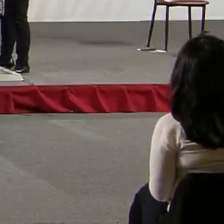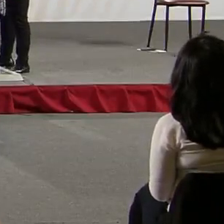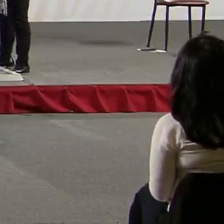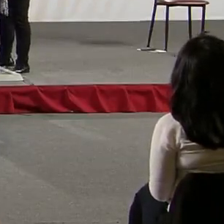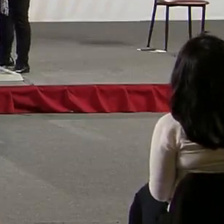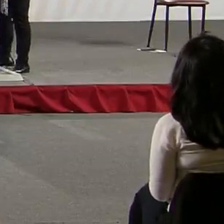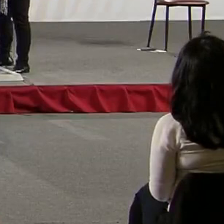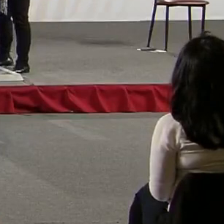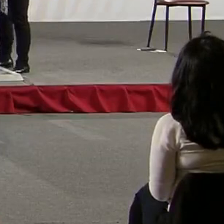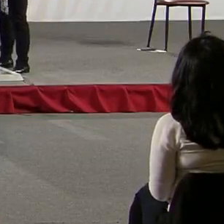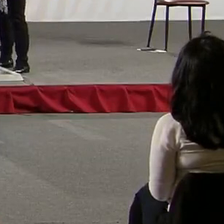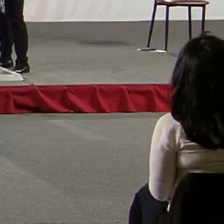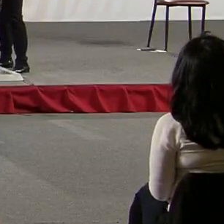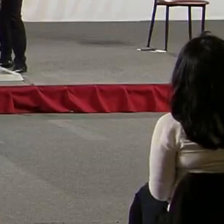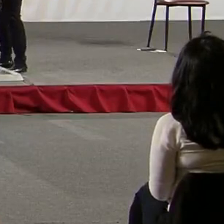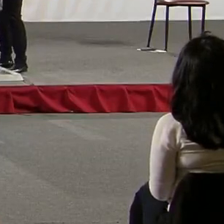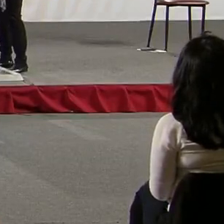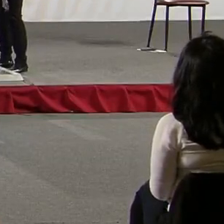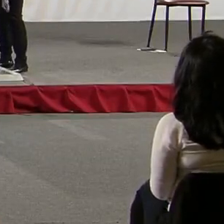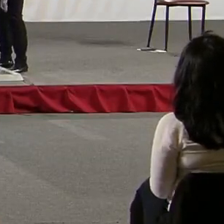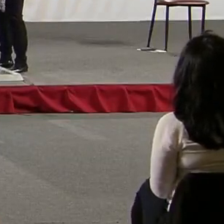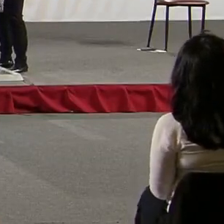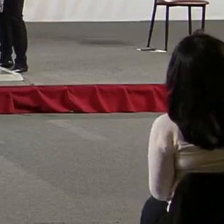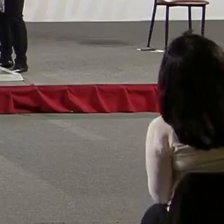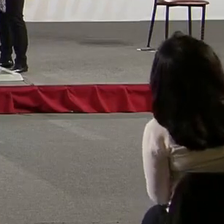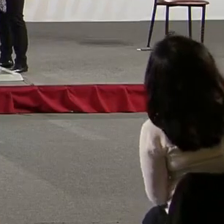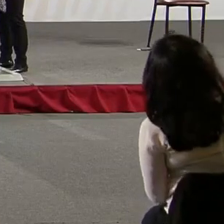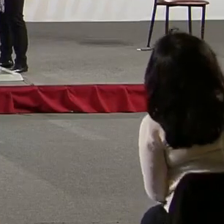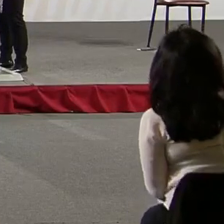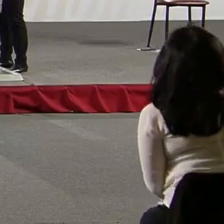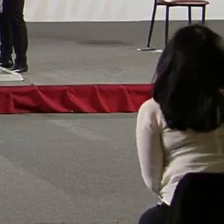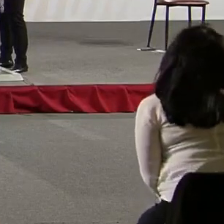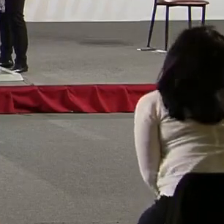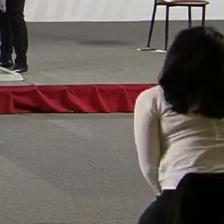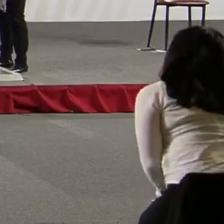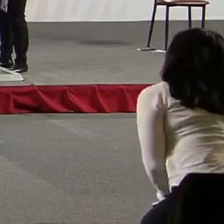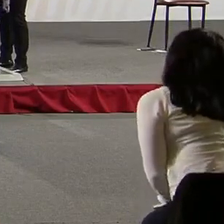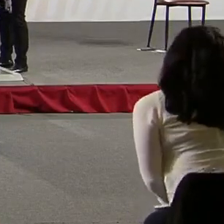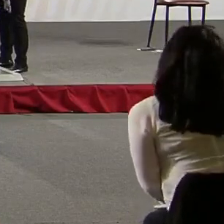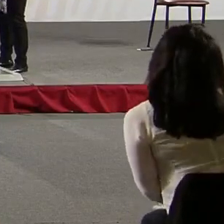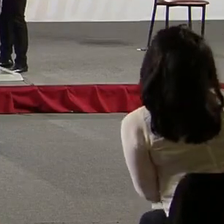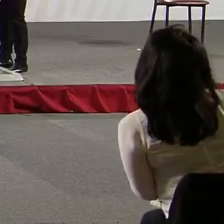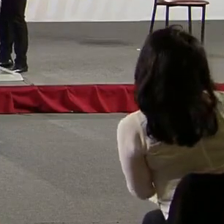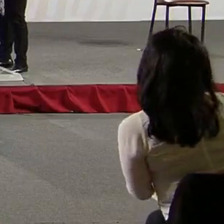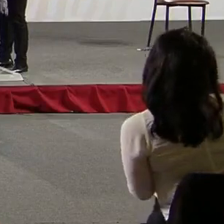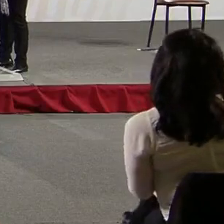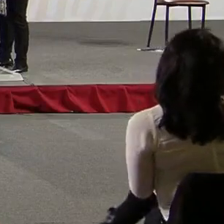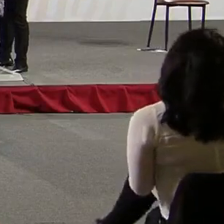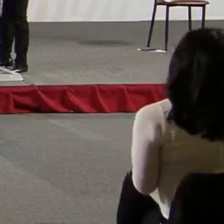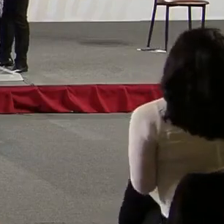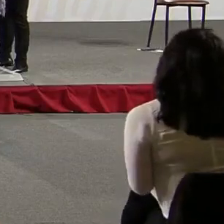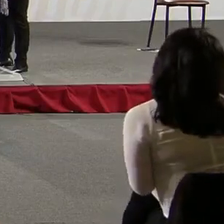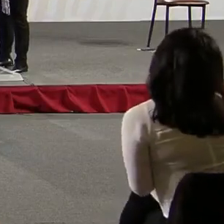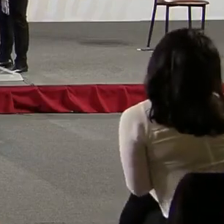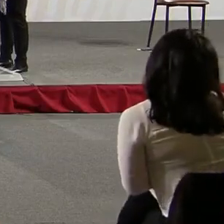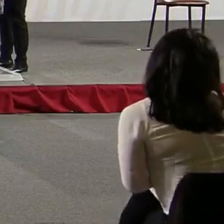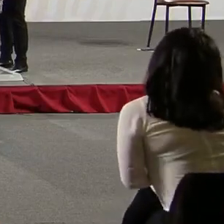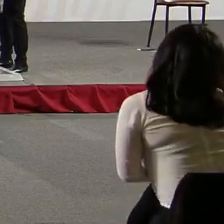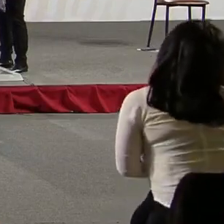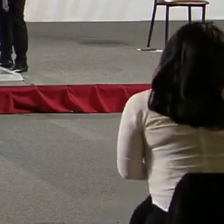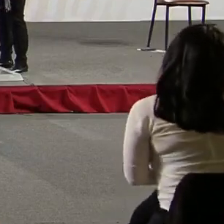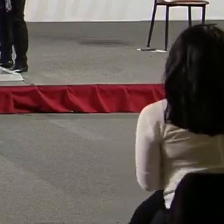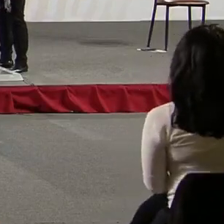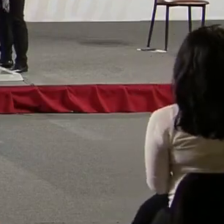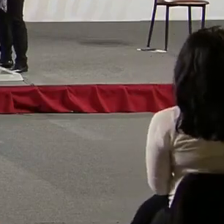factureras, ya se metieron las denuncias ante la Fiscalía por defraudación fiscal, y aquí aparecen